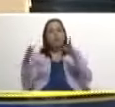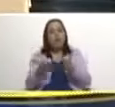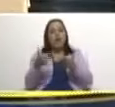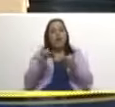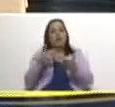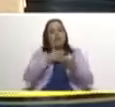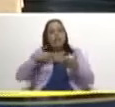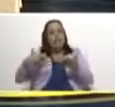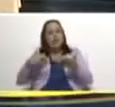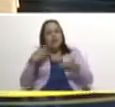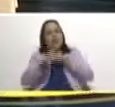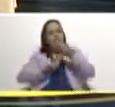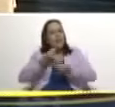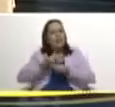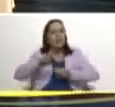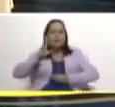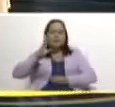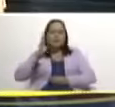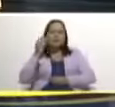manchar